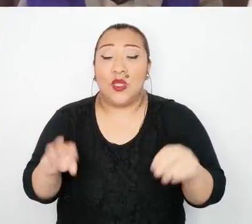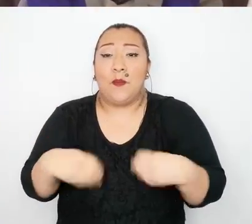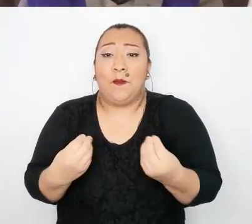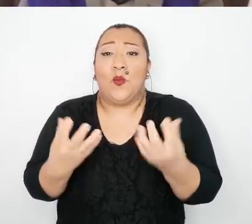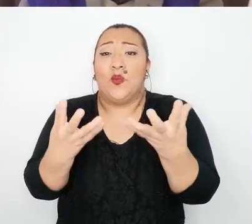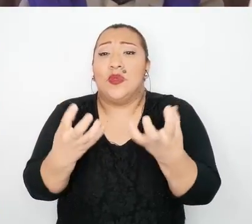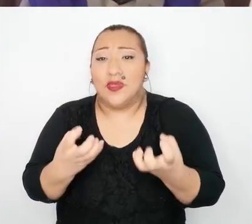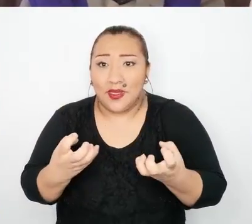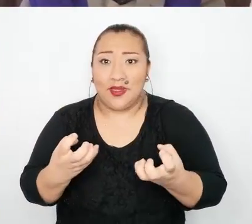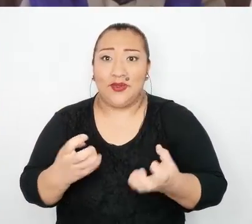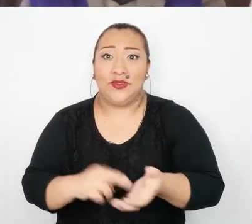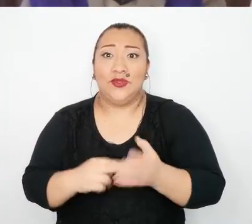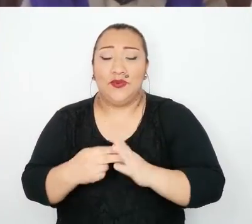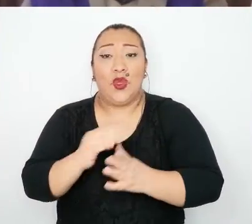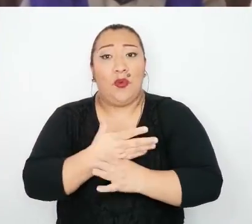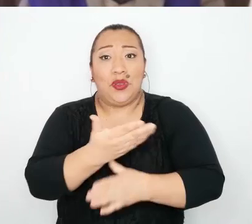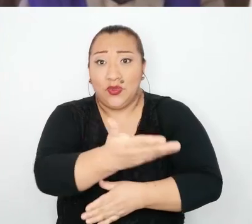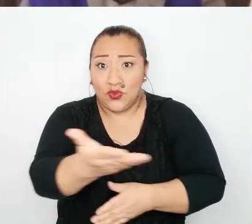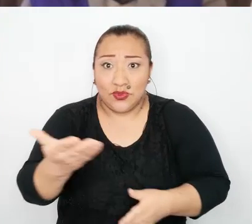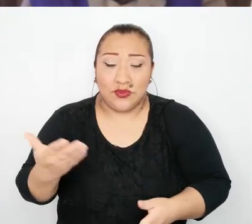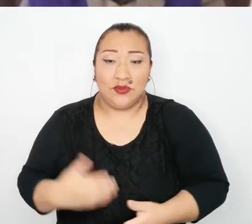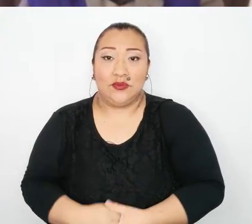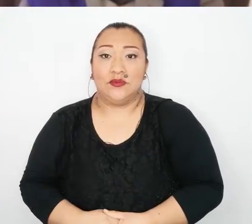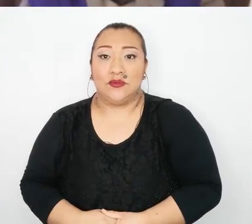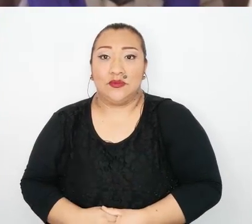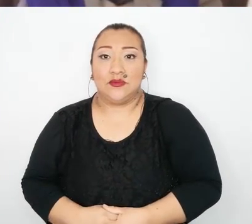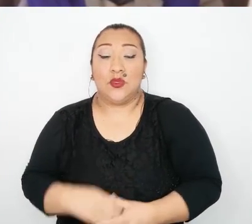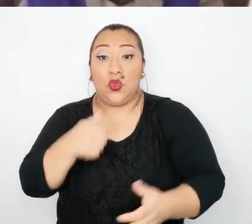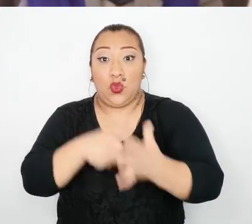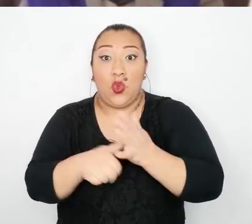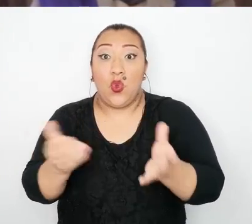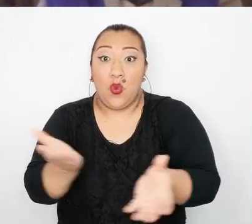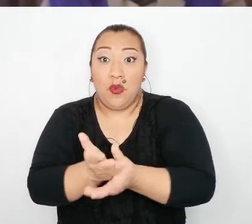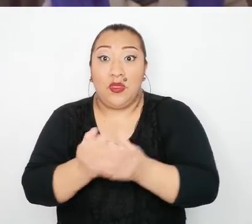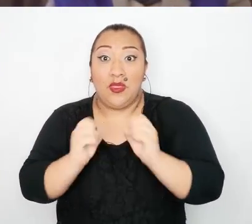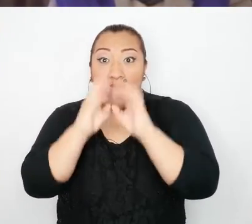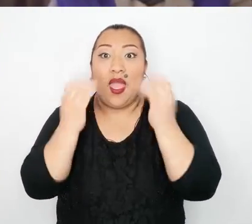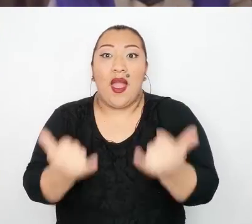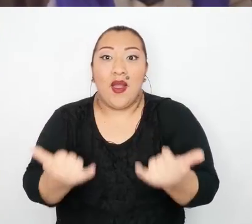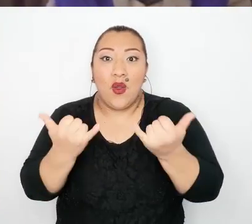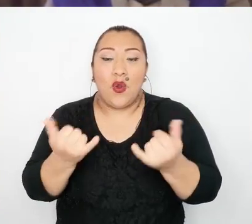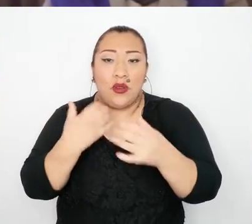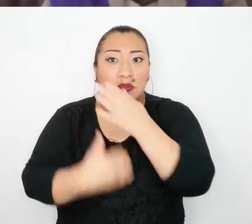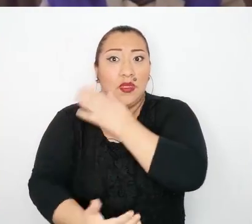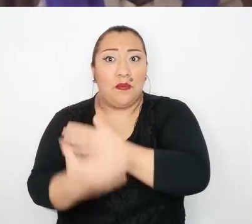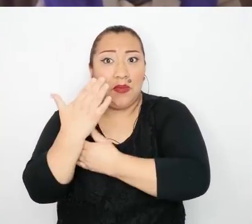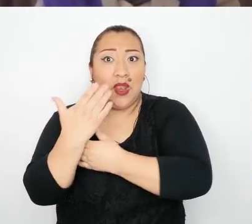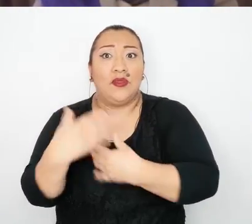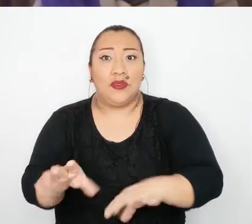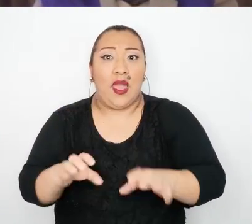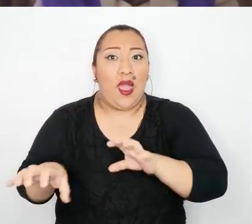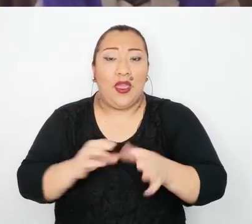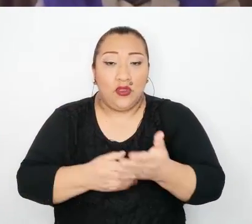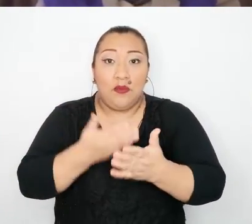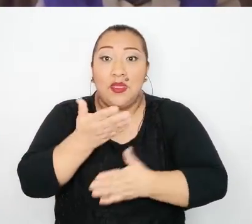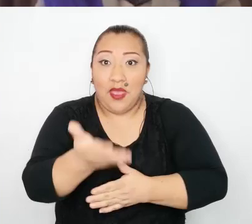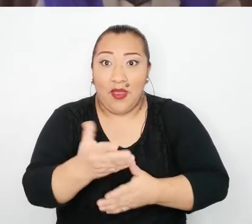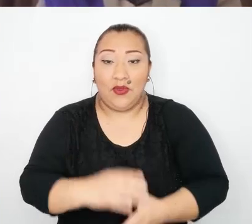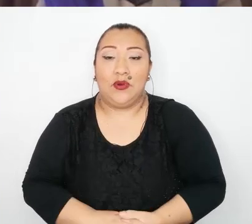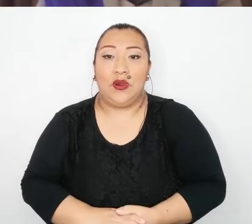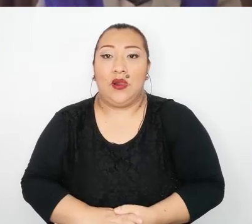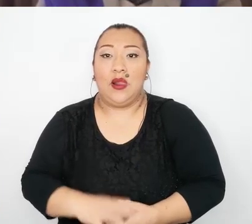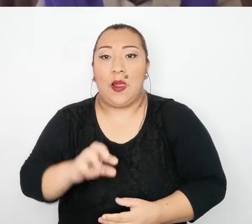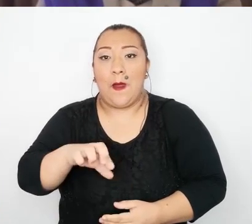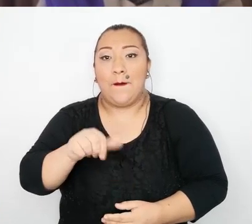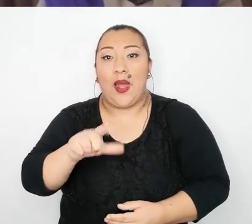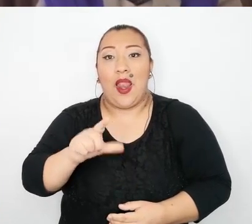hemos convocado porque queremos compartir con ustedes el documento que el día de hoy, muy temprano, hemos